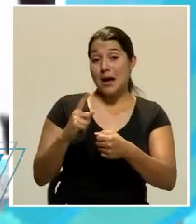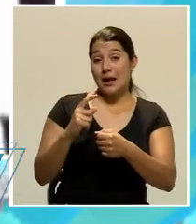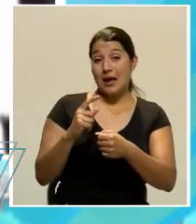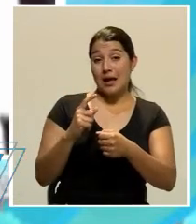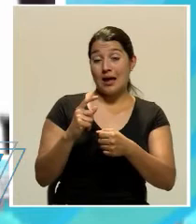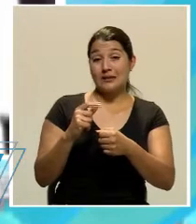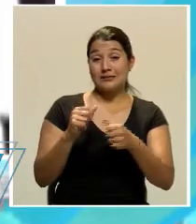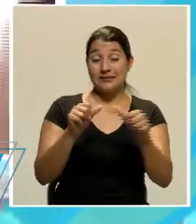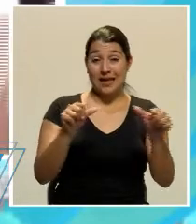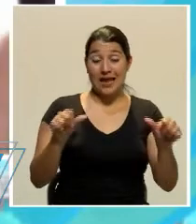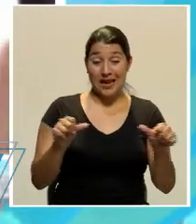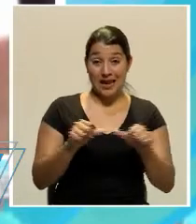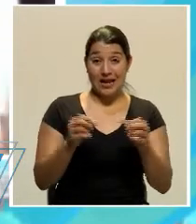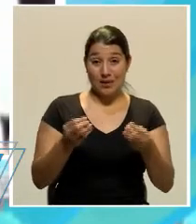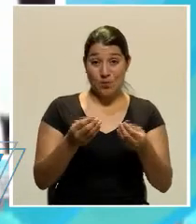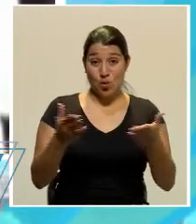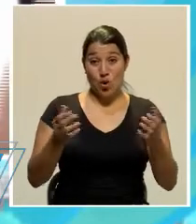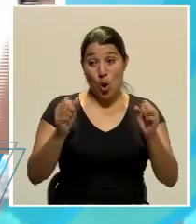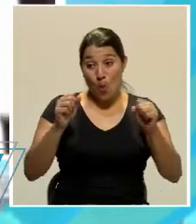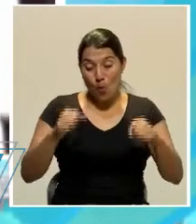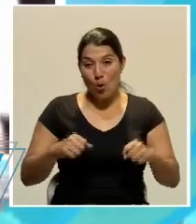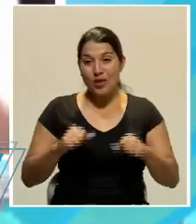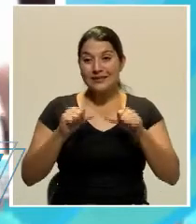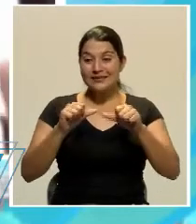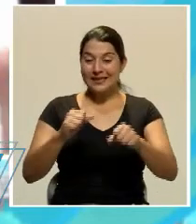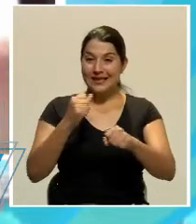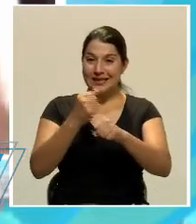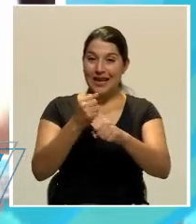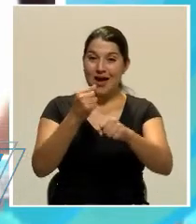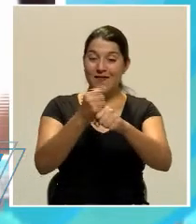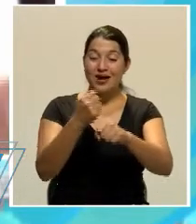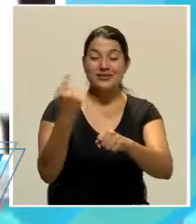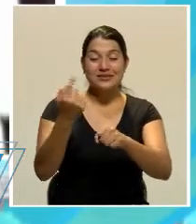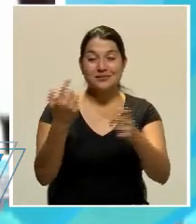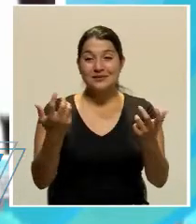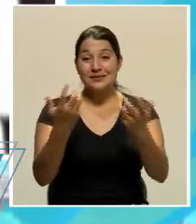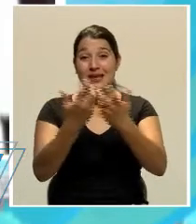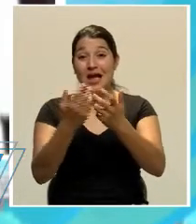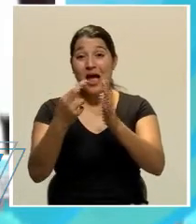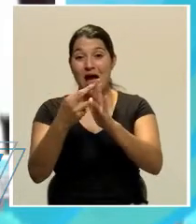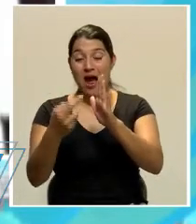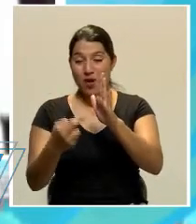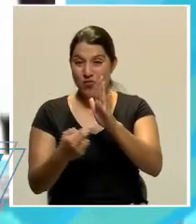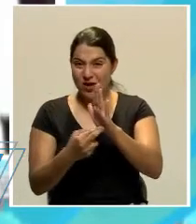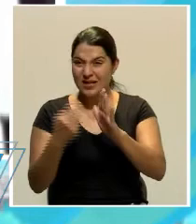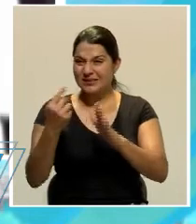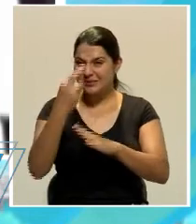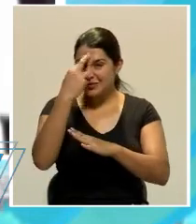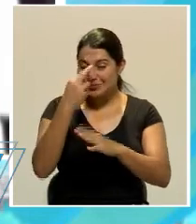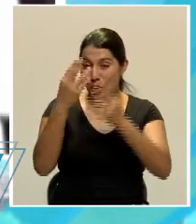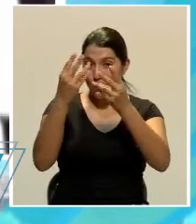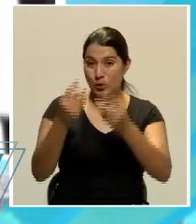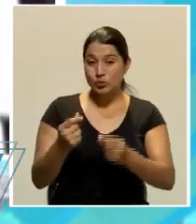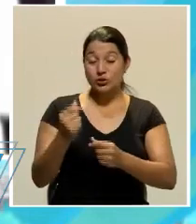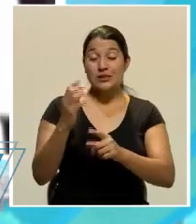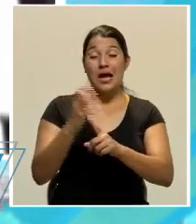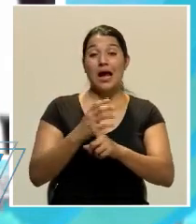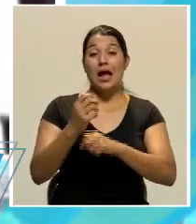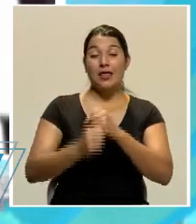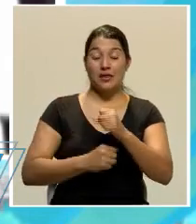operar, ¿verdad?, con las reglas del juego que se acotan en los presupuestos cada año.